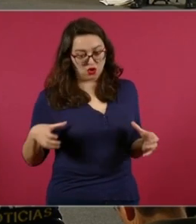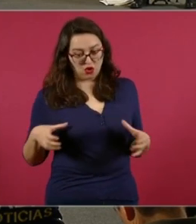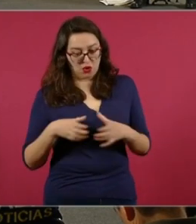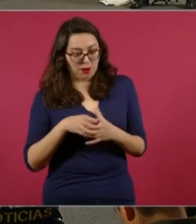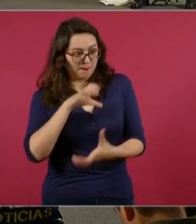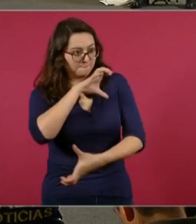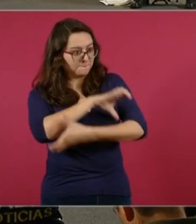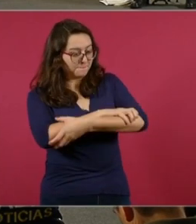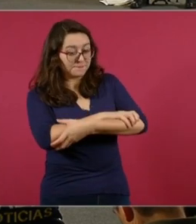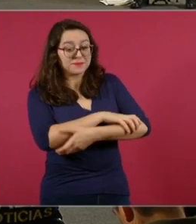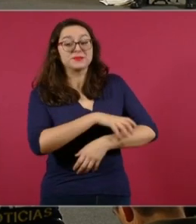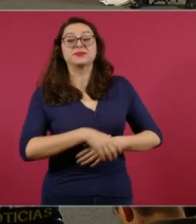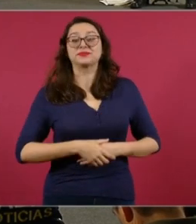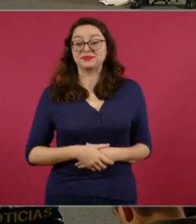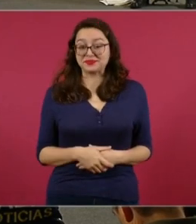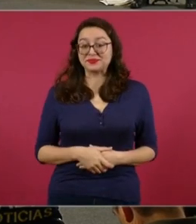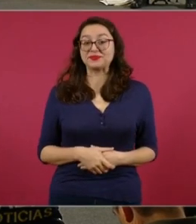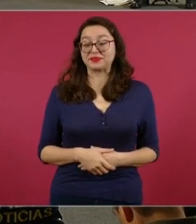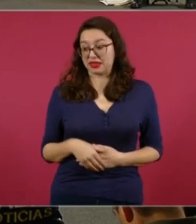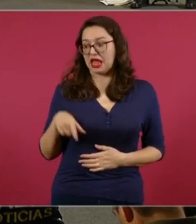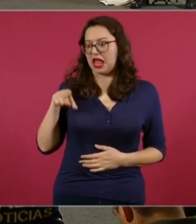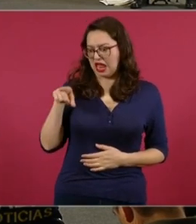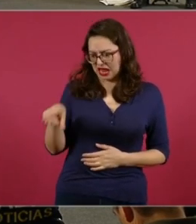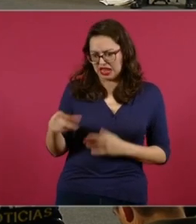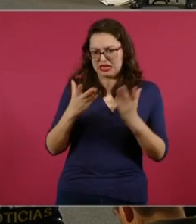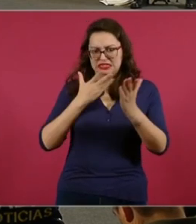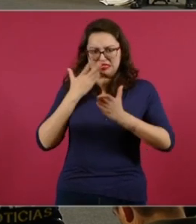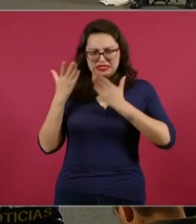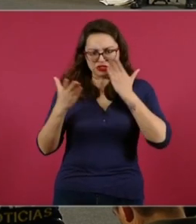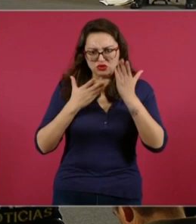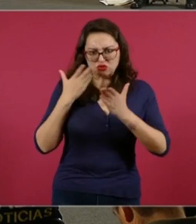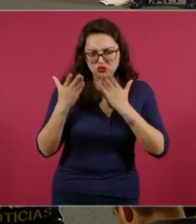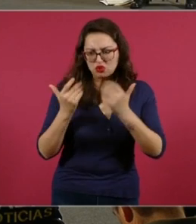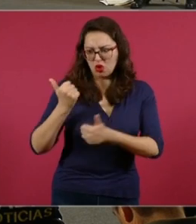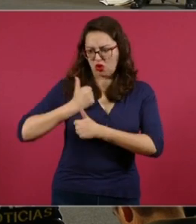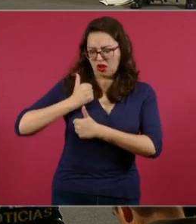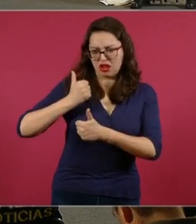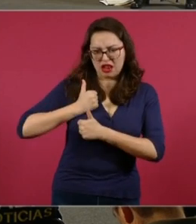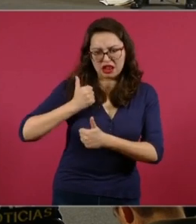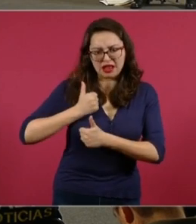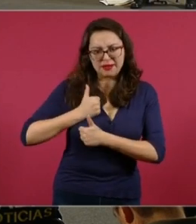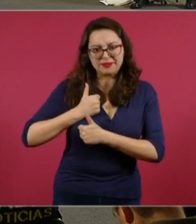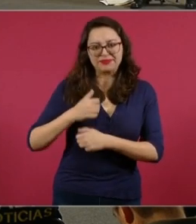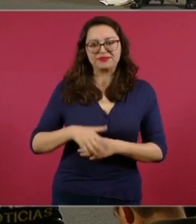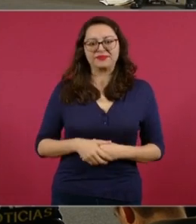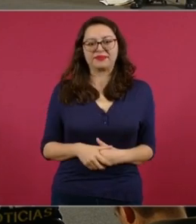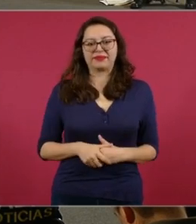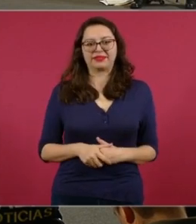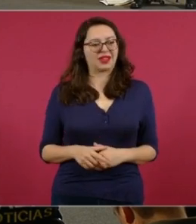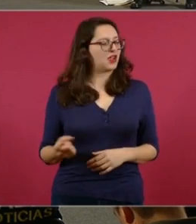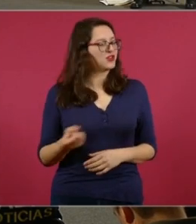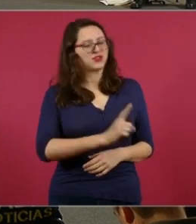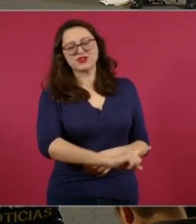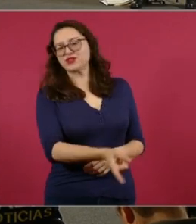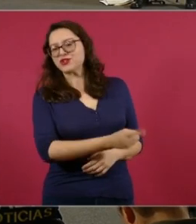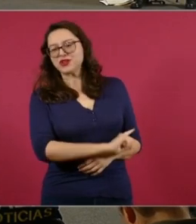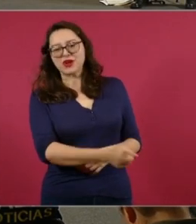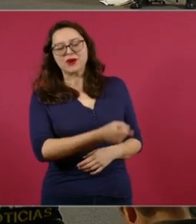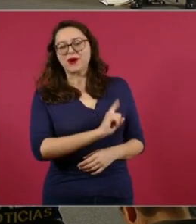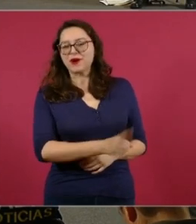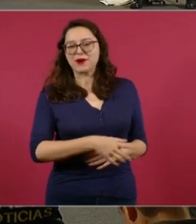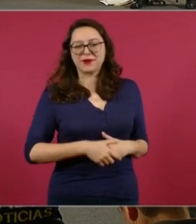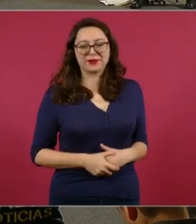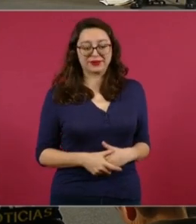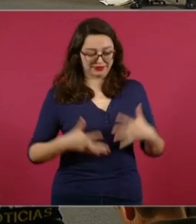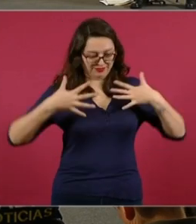estuvo entrenándose como guerrillero. No era guerrillero, pero era llevador y traidor. No, pero